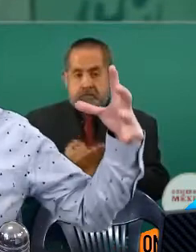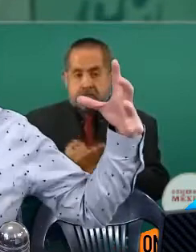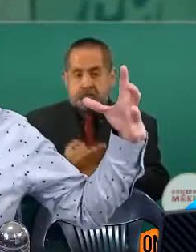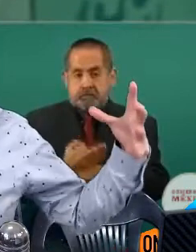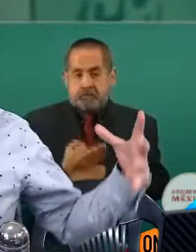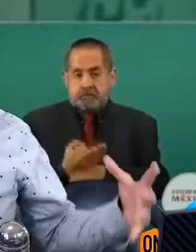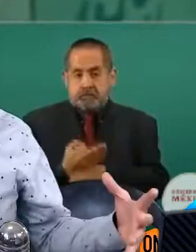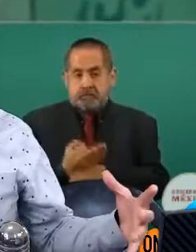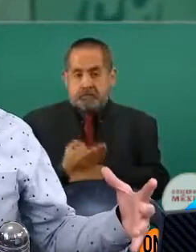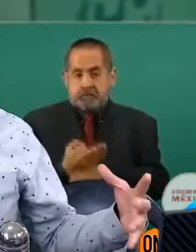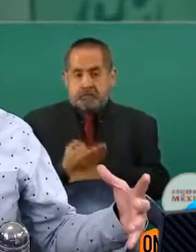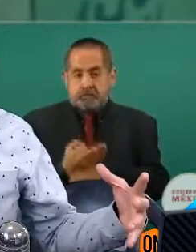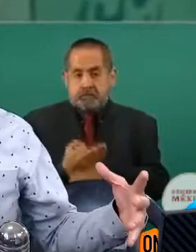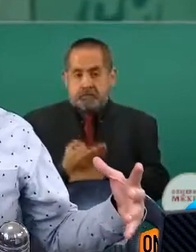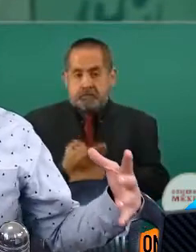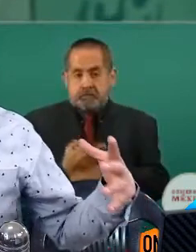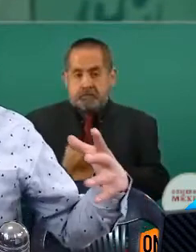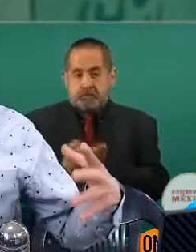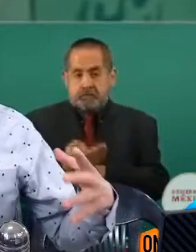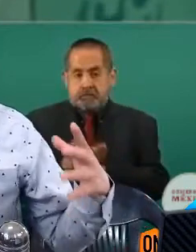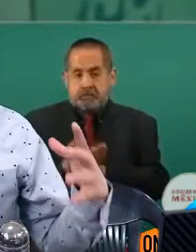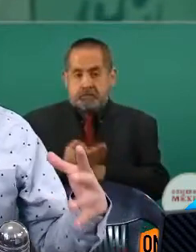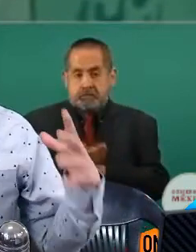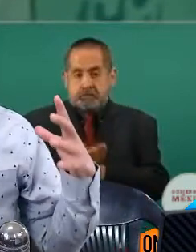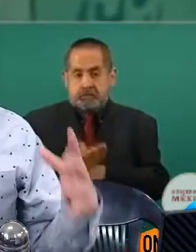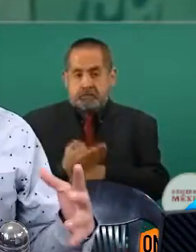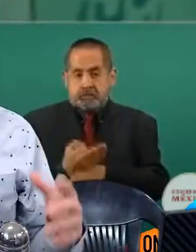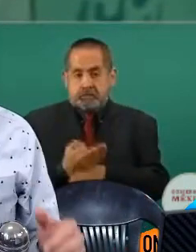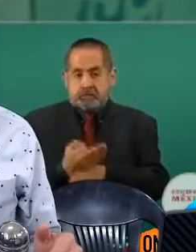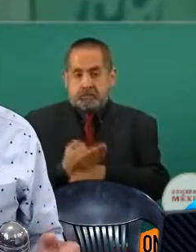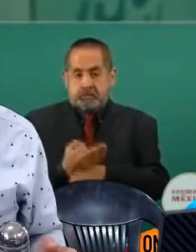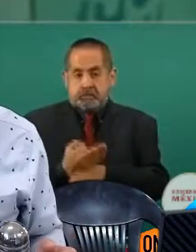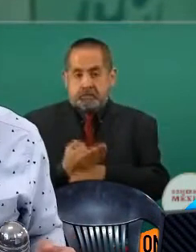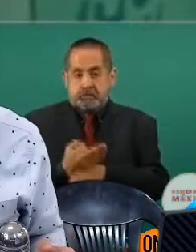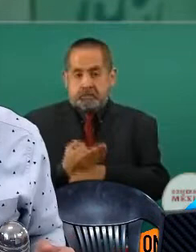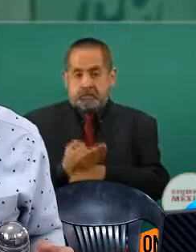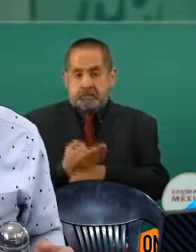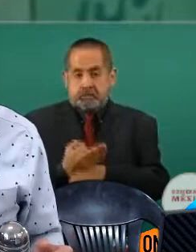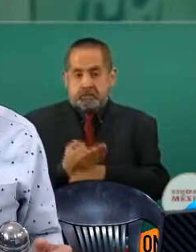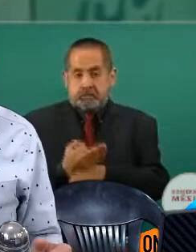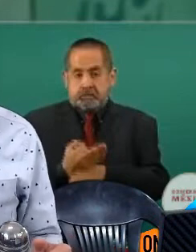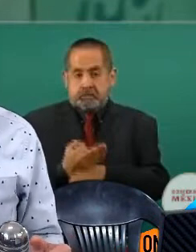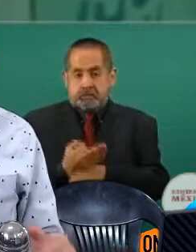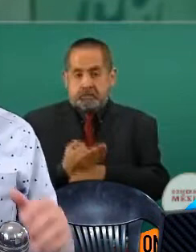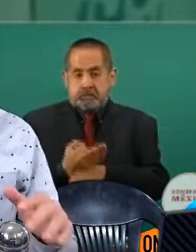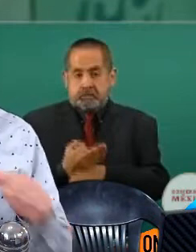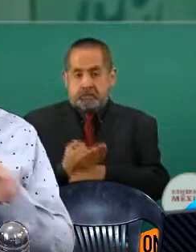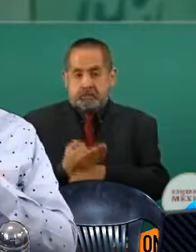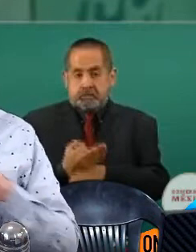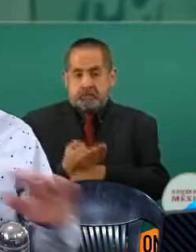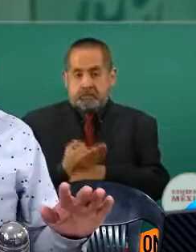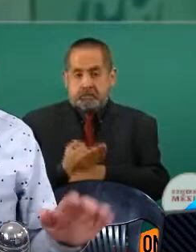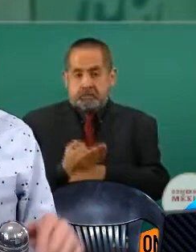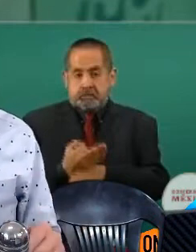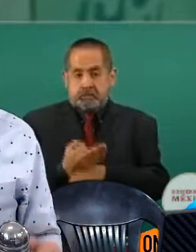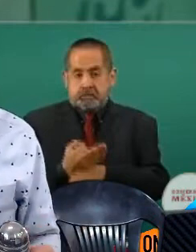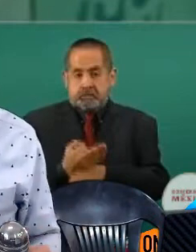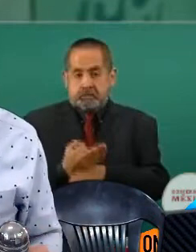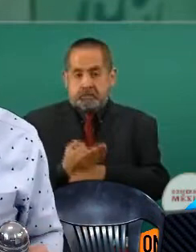nuevamente sentar sus reales y empezar a disfrutar de la vida de reyes que se